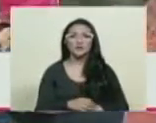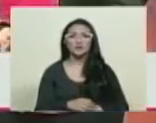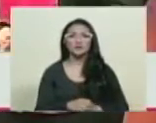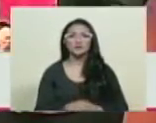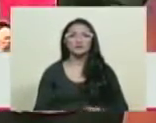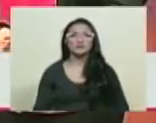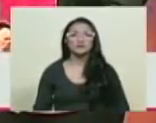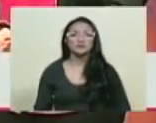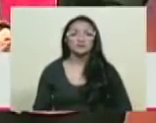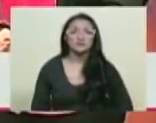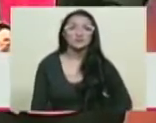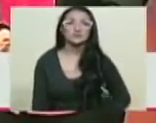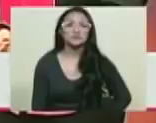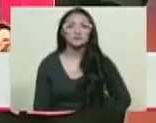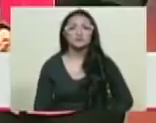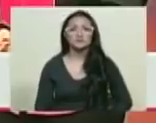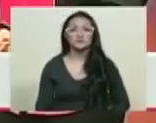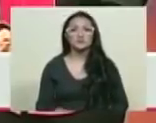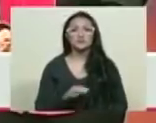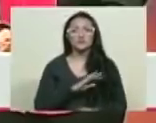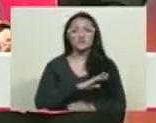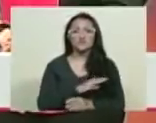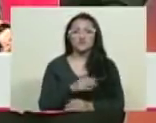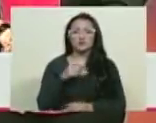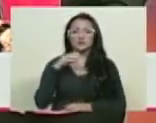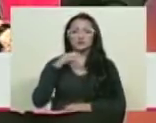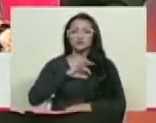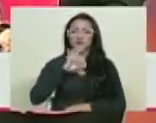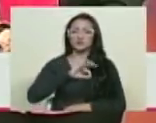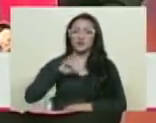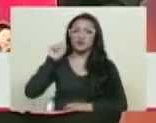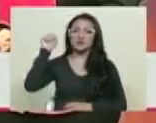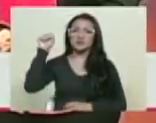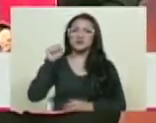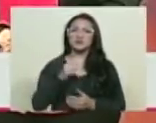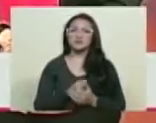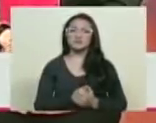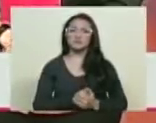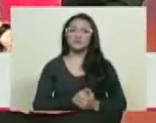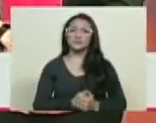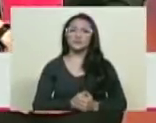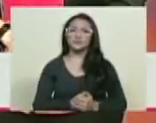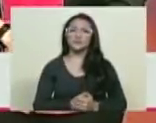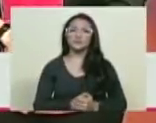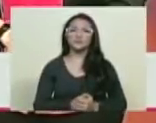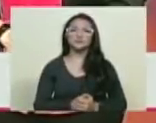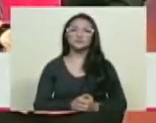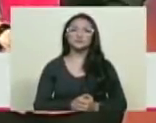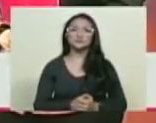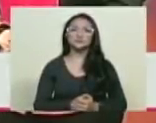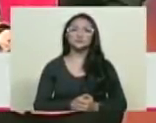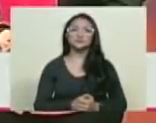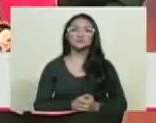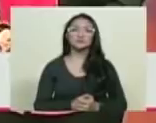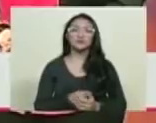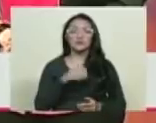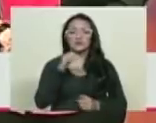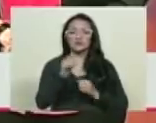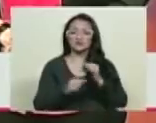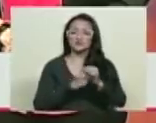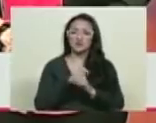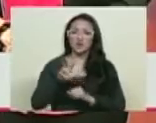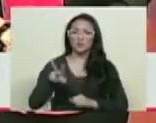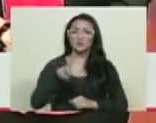somos una fuerza del socialismo mestizo nuestro americanos del siglo veintiuno